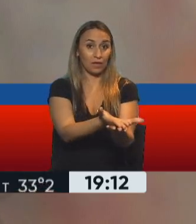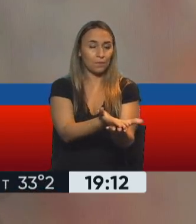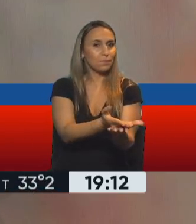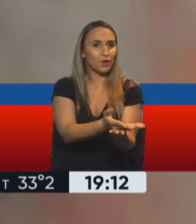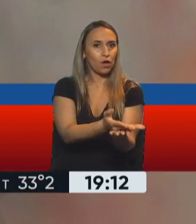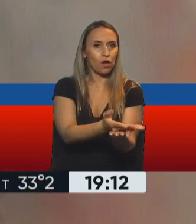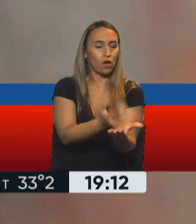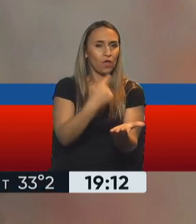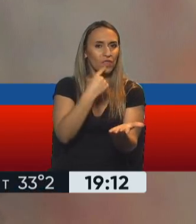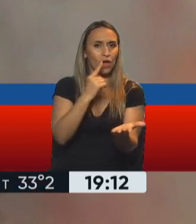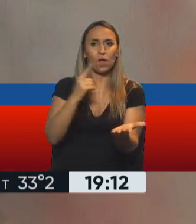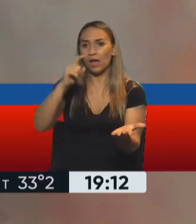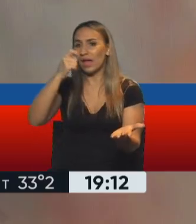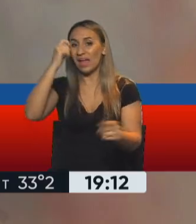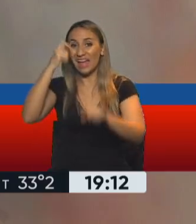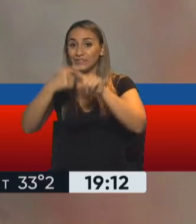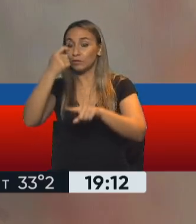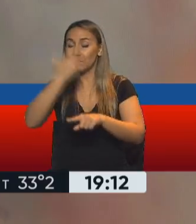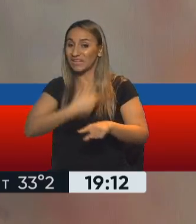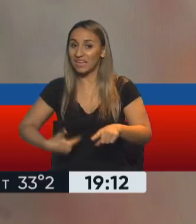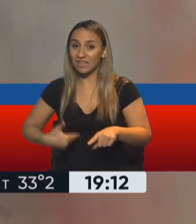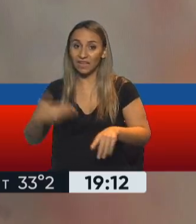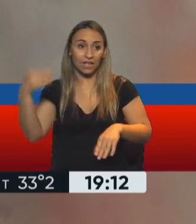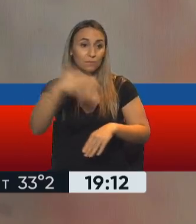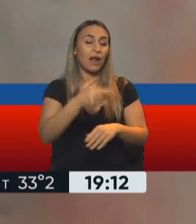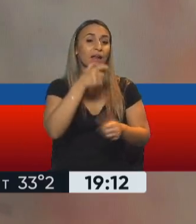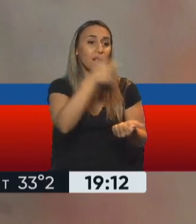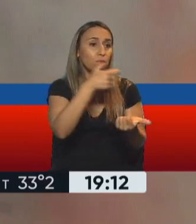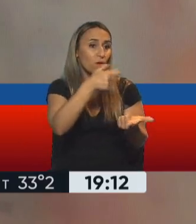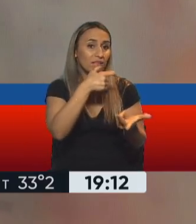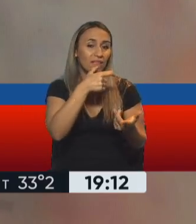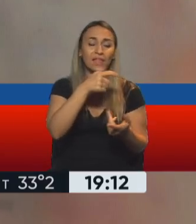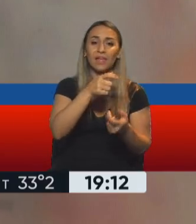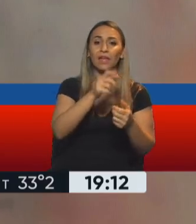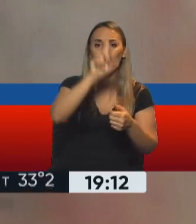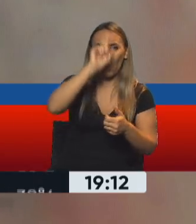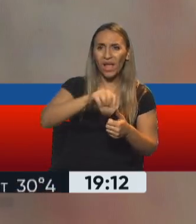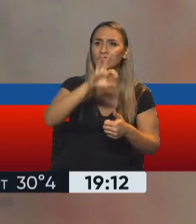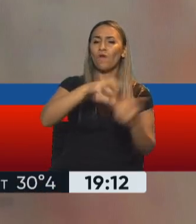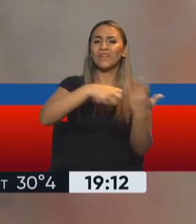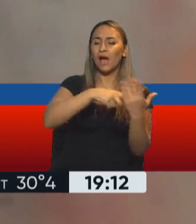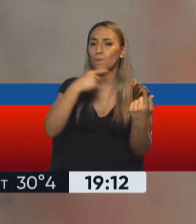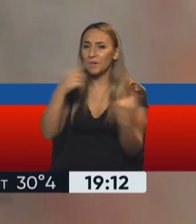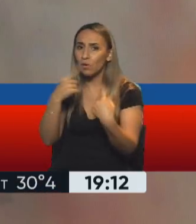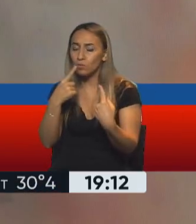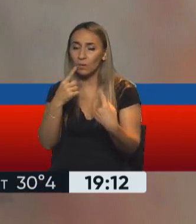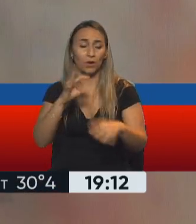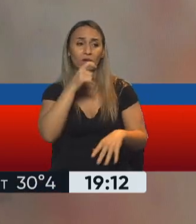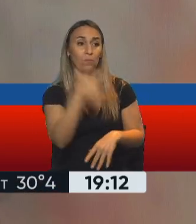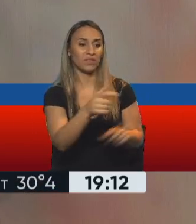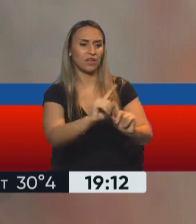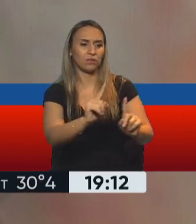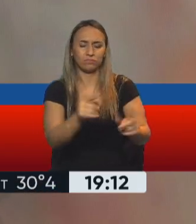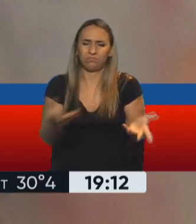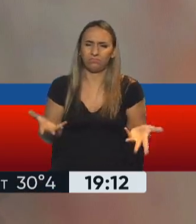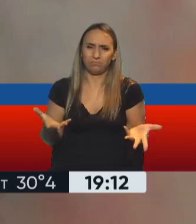expresidente respondiera preguntas del tribunal ni del fiscal. Entonces, si no iba a responder preguntas, claro, ¿de